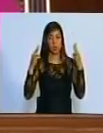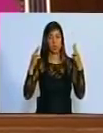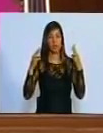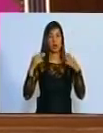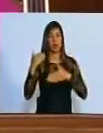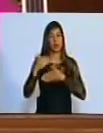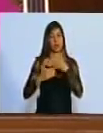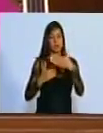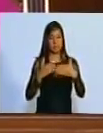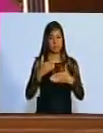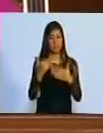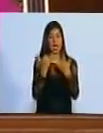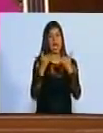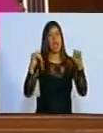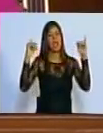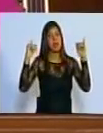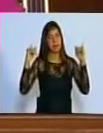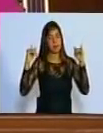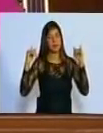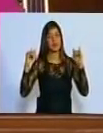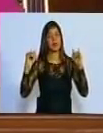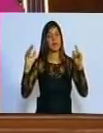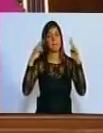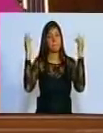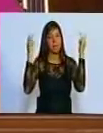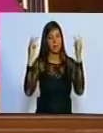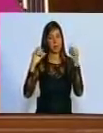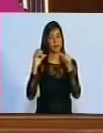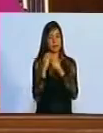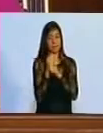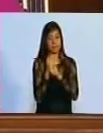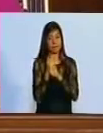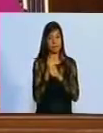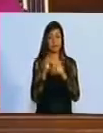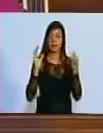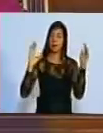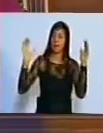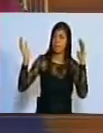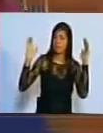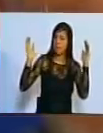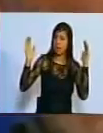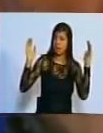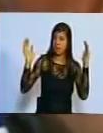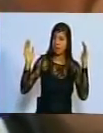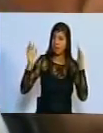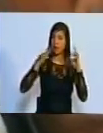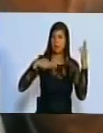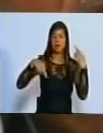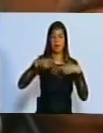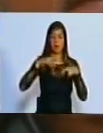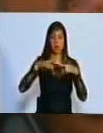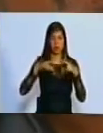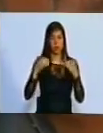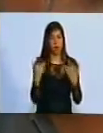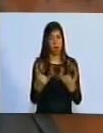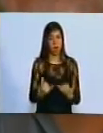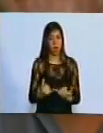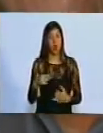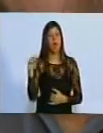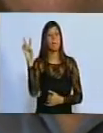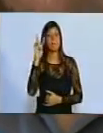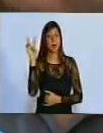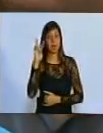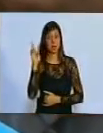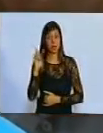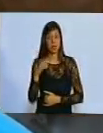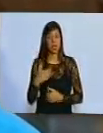la independencia. Pero él trajo también similitudes con el proceso actual que atraviesa y